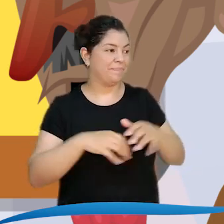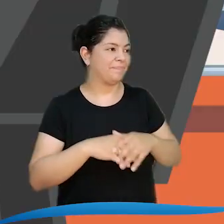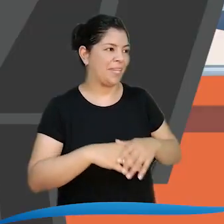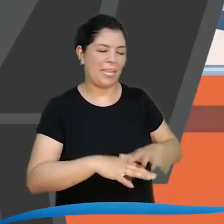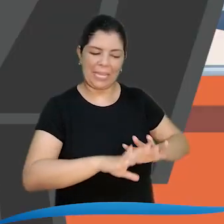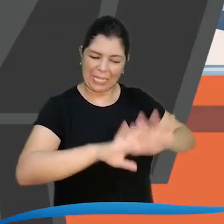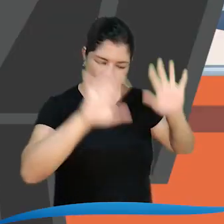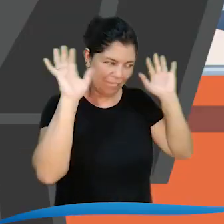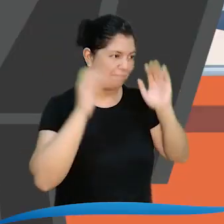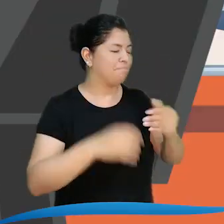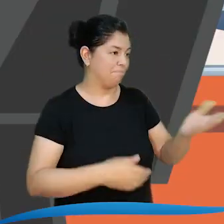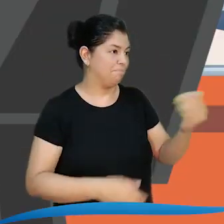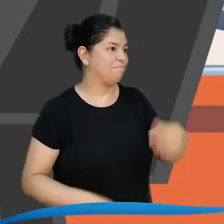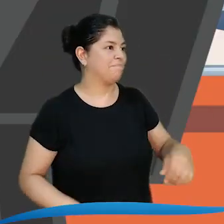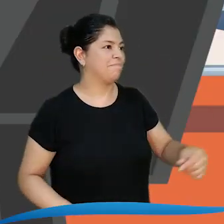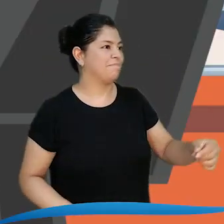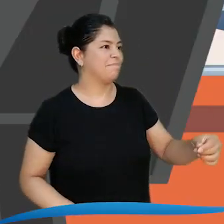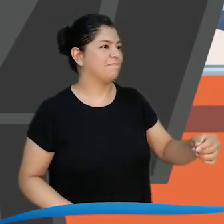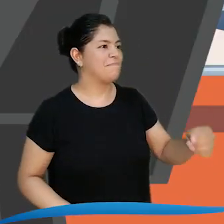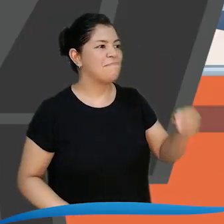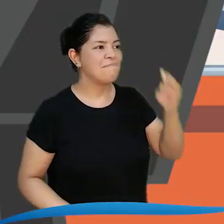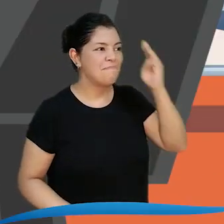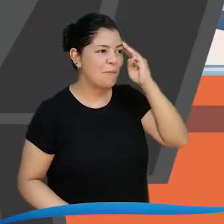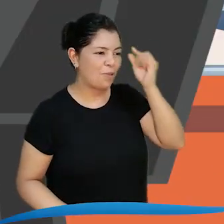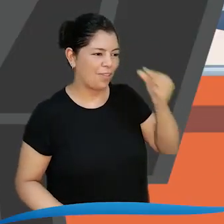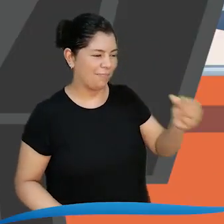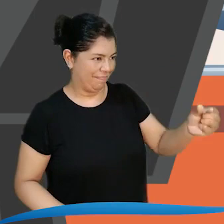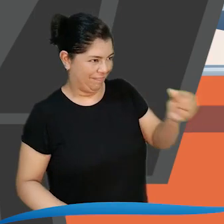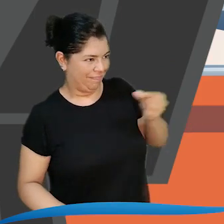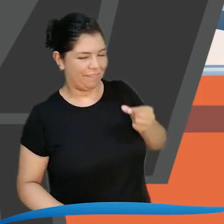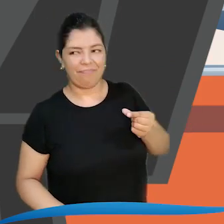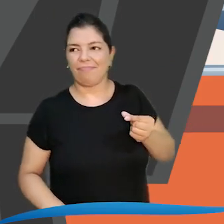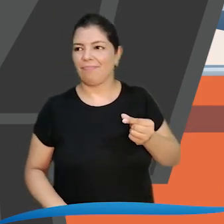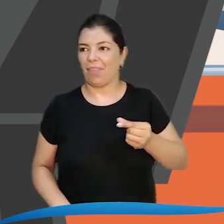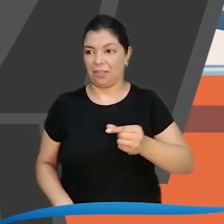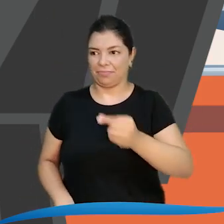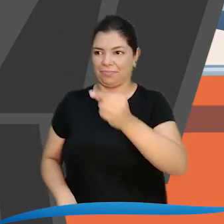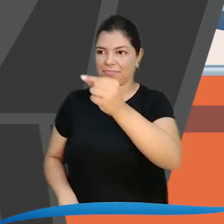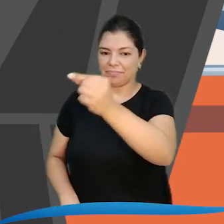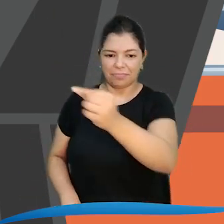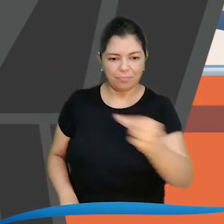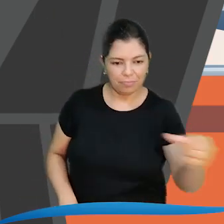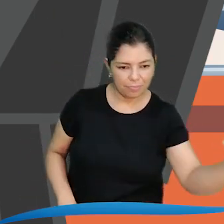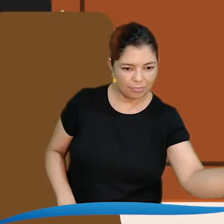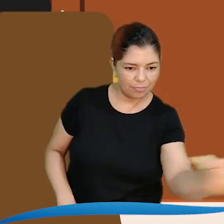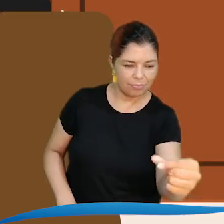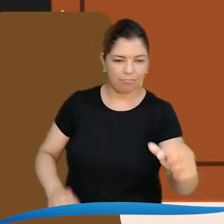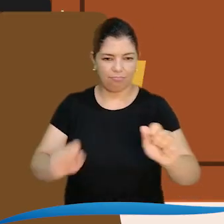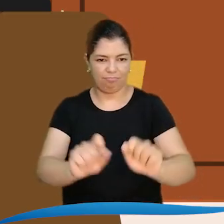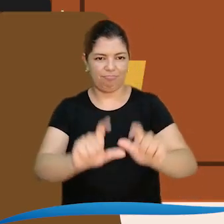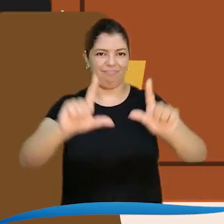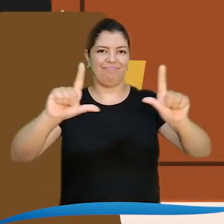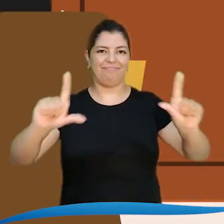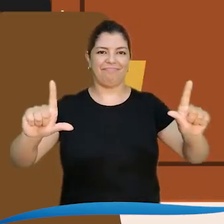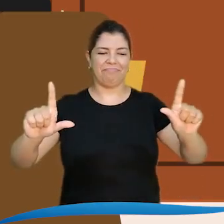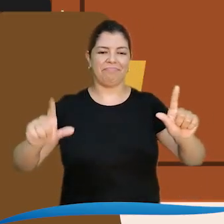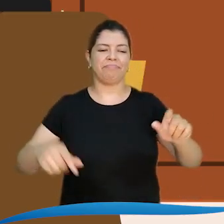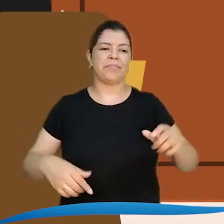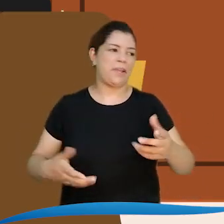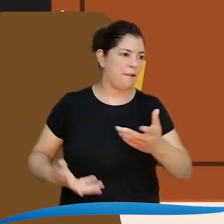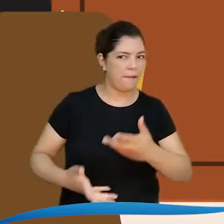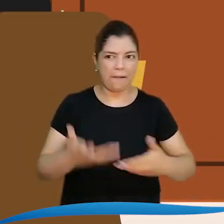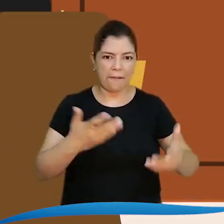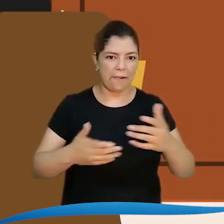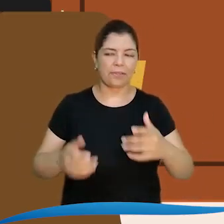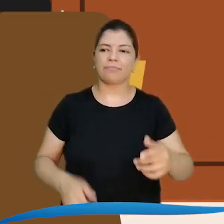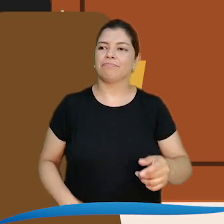alivio. No se diga más, Peregrina. ¿Me regalas entonces el formato para empezar a trabajar sobre él? Vemos que los personajes se mueven